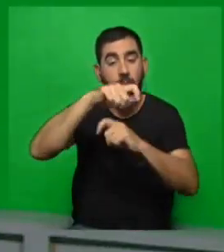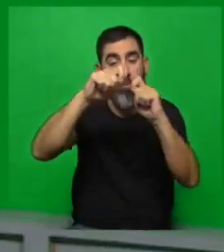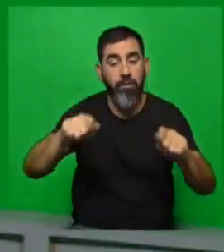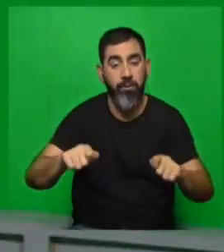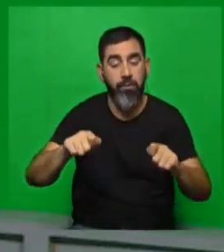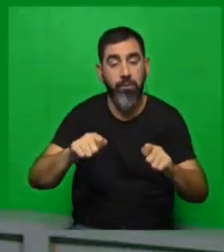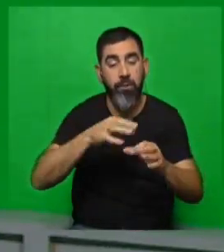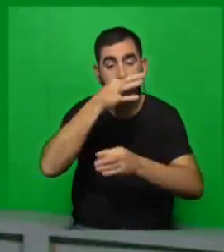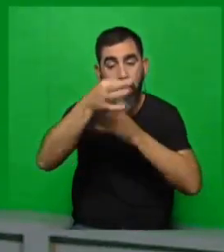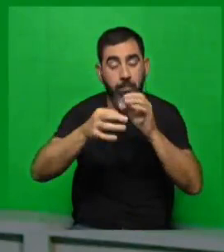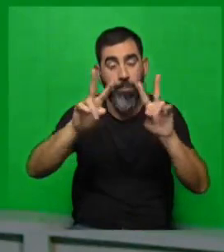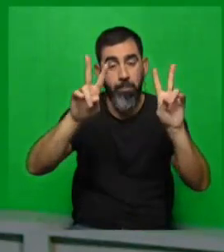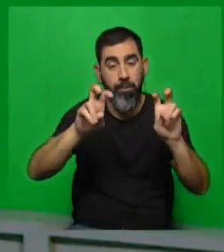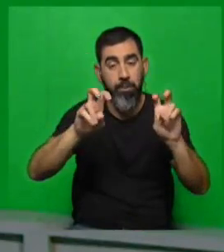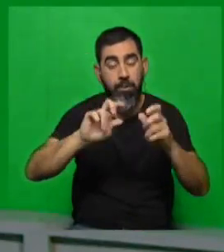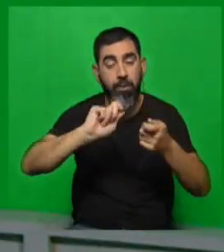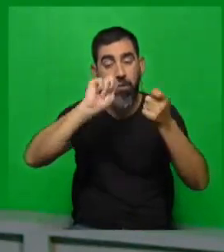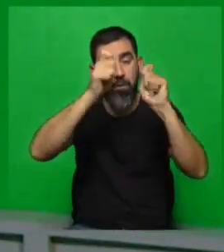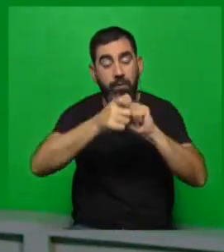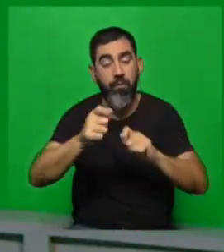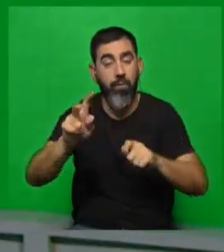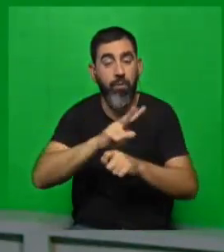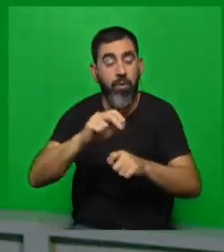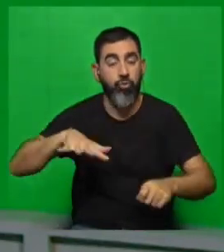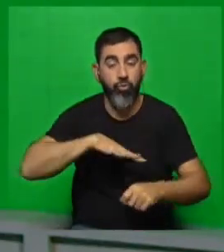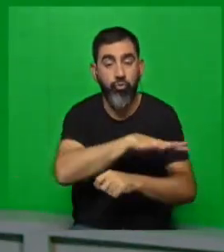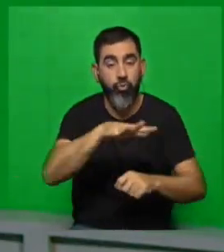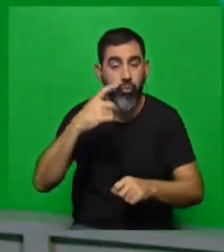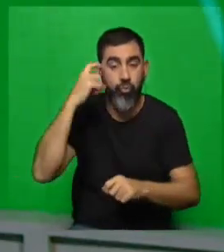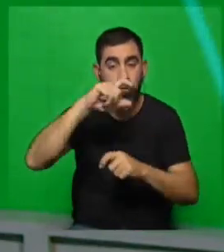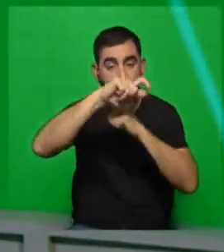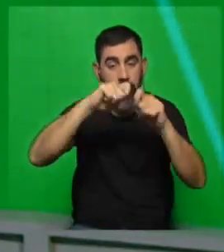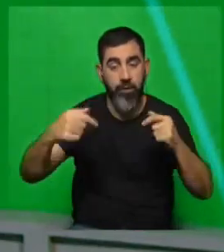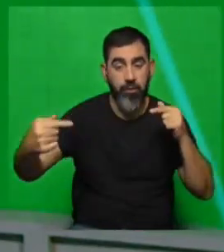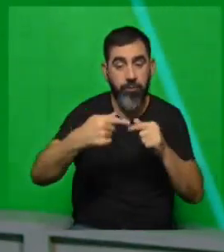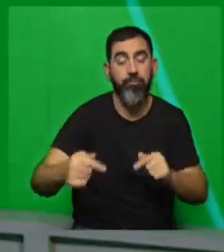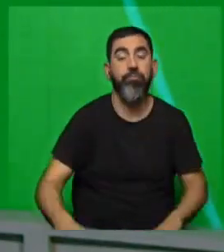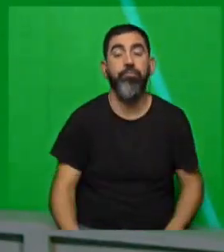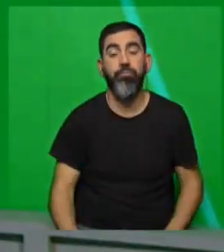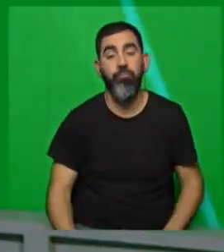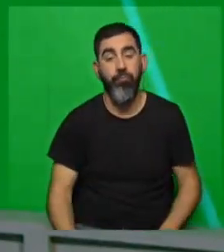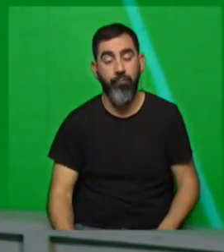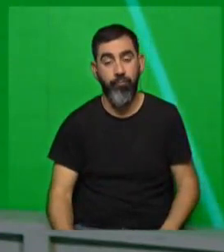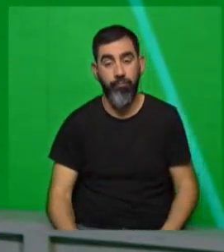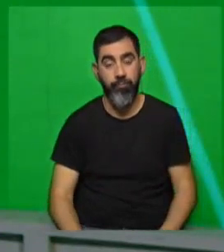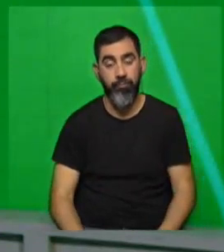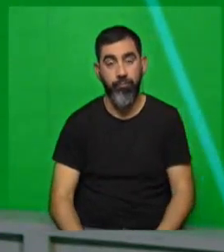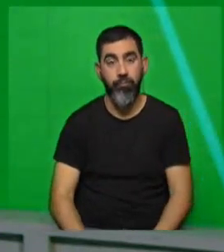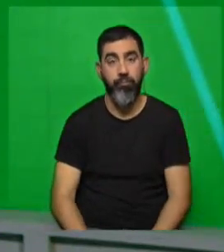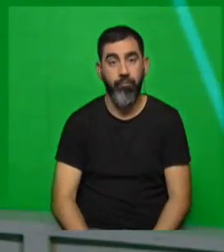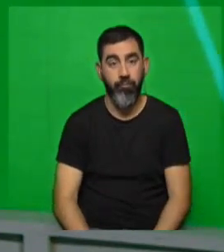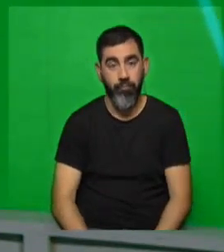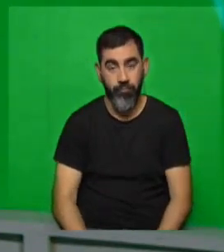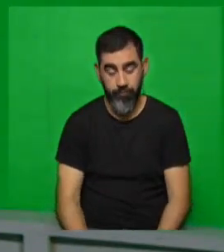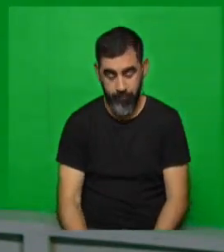hablando de esta papeleta de la Reforma que impulsa la central Obrera contra la reforma justamente de la seguridad social